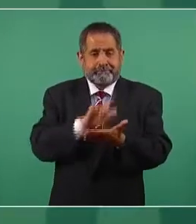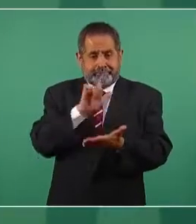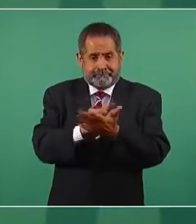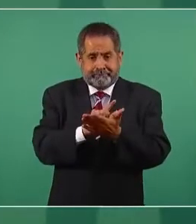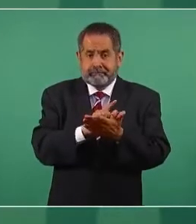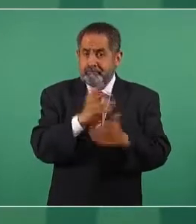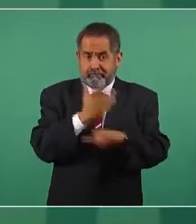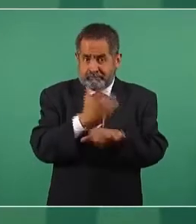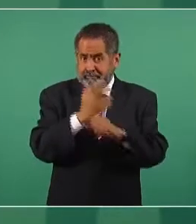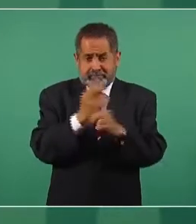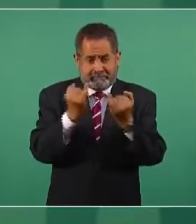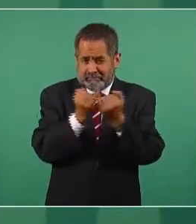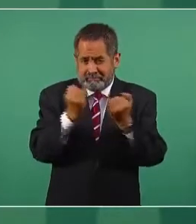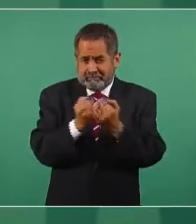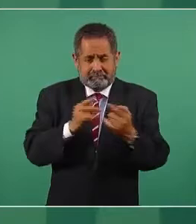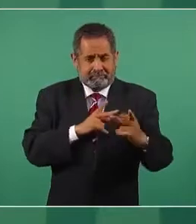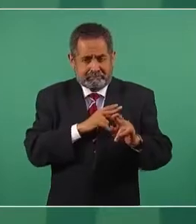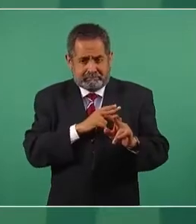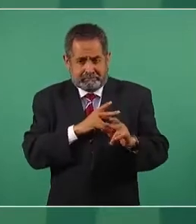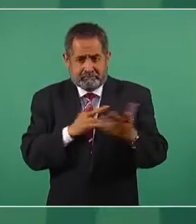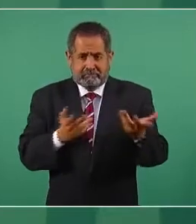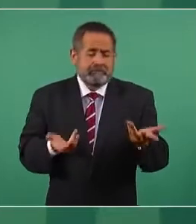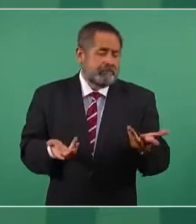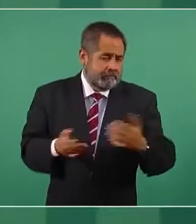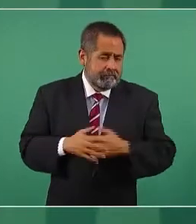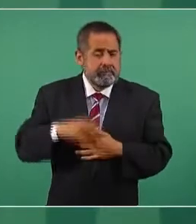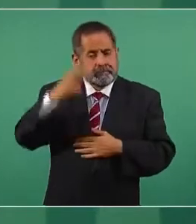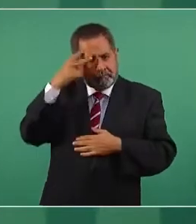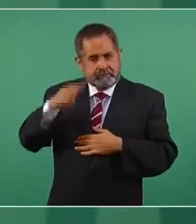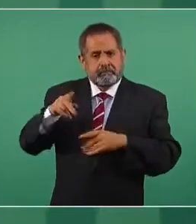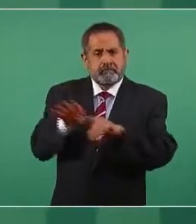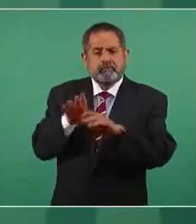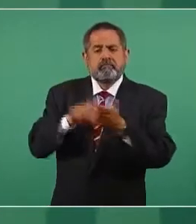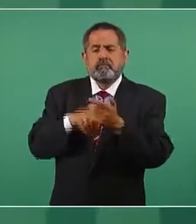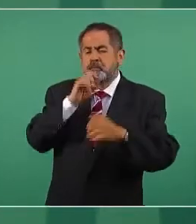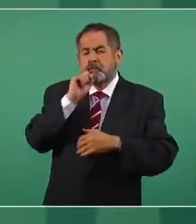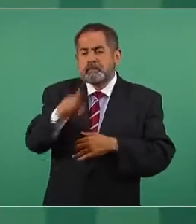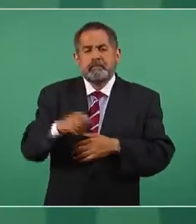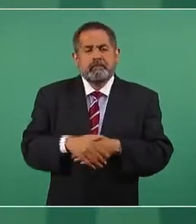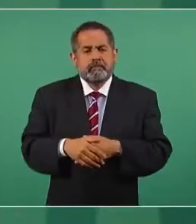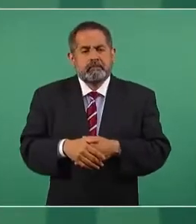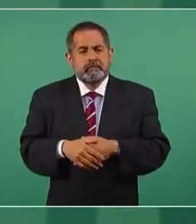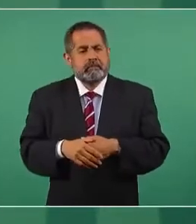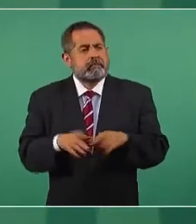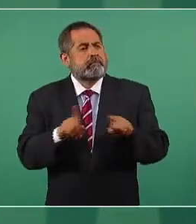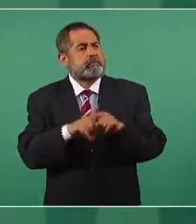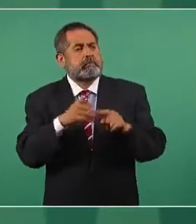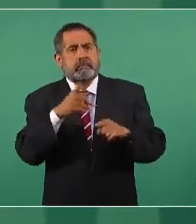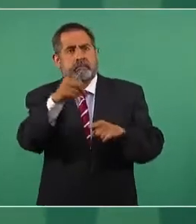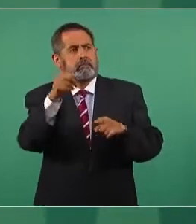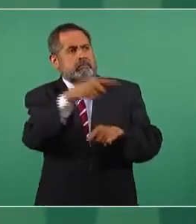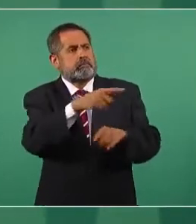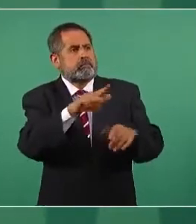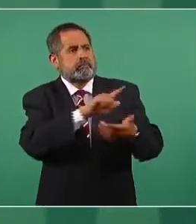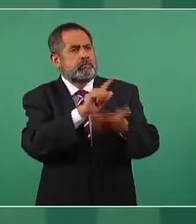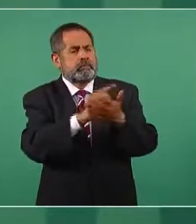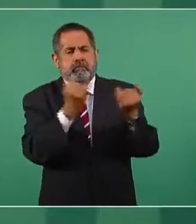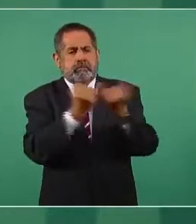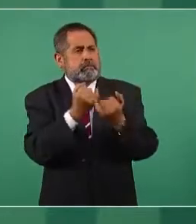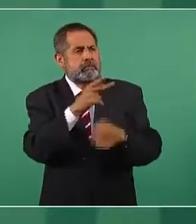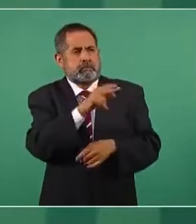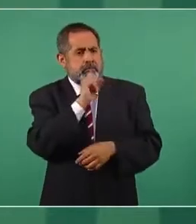los Estados Unidos. Entonces, lo que está México planteando es lo mismo, el mismo estándar que tiene su ley. En pocas